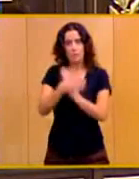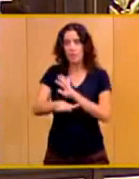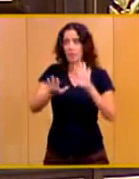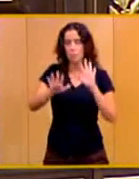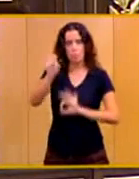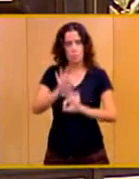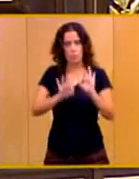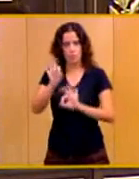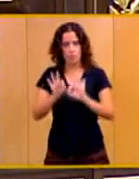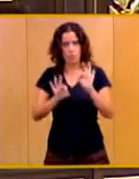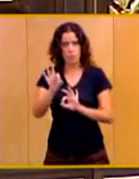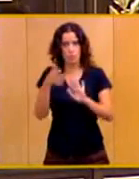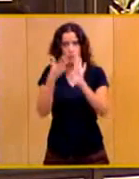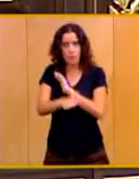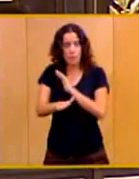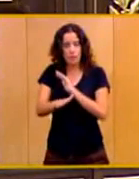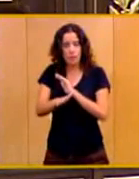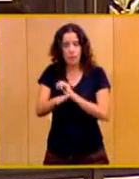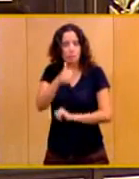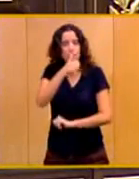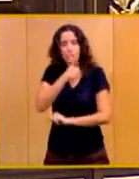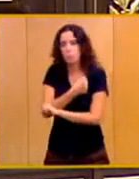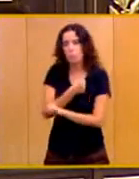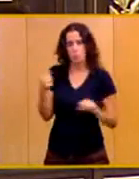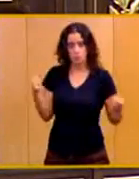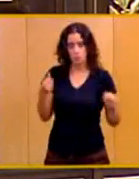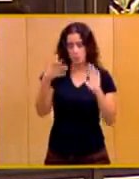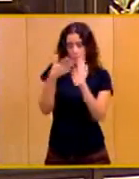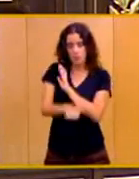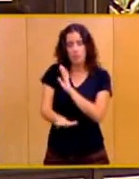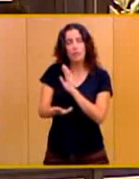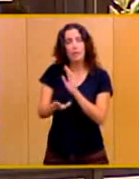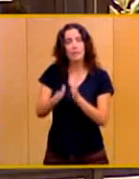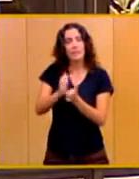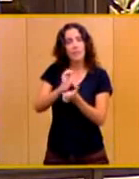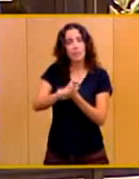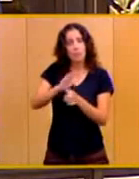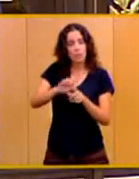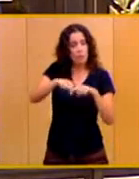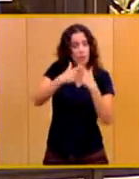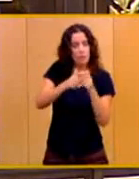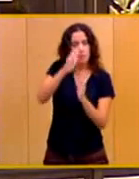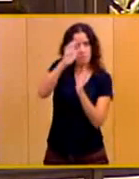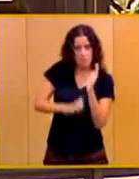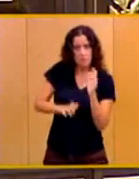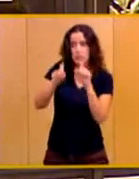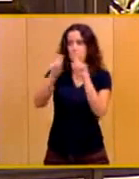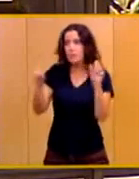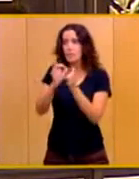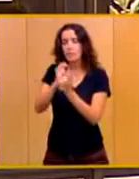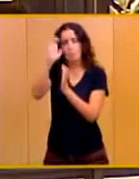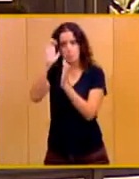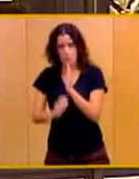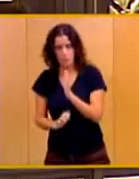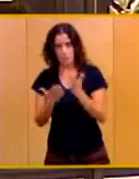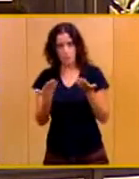era insostenible y que implicaría una reducción de los créditos a las familias y a las empresas, es decir,